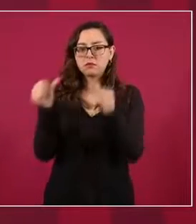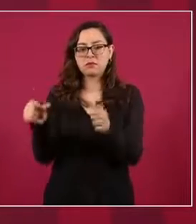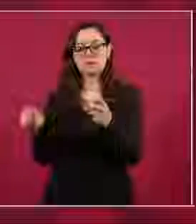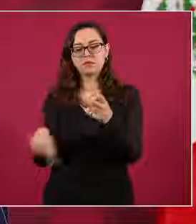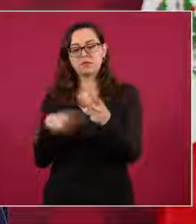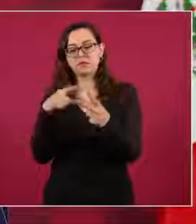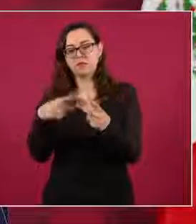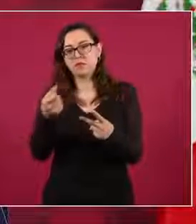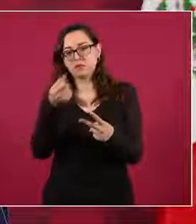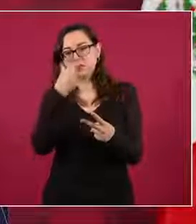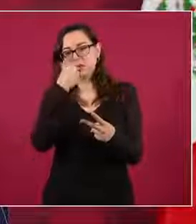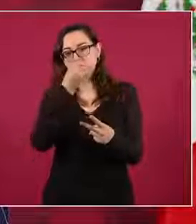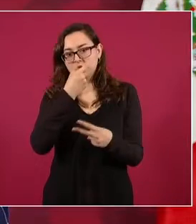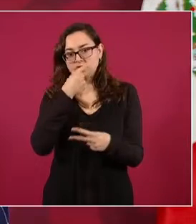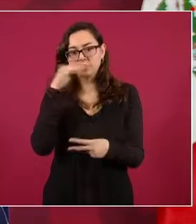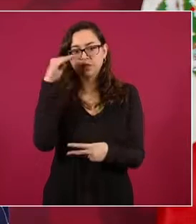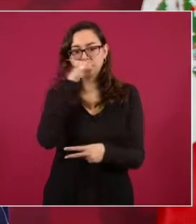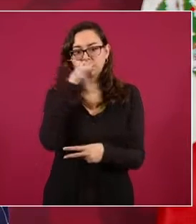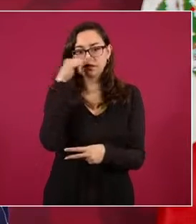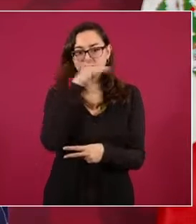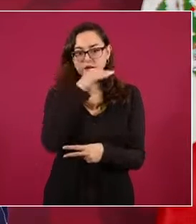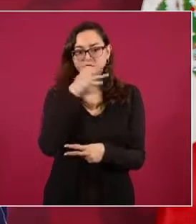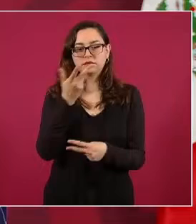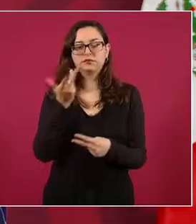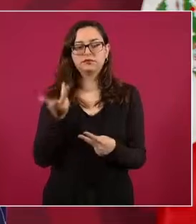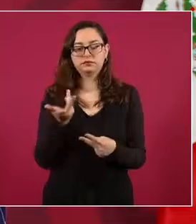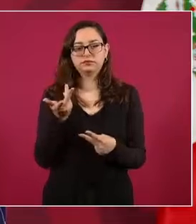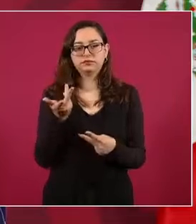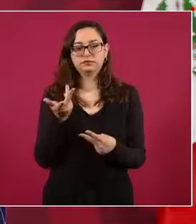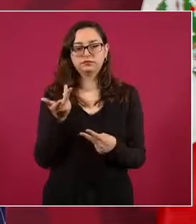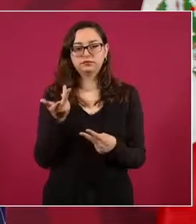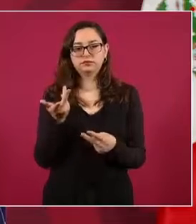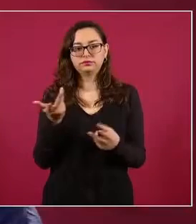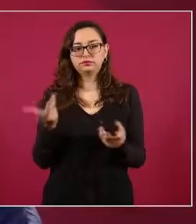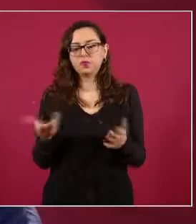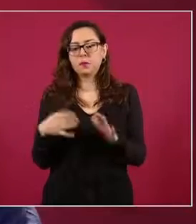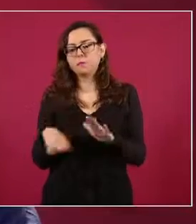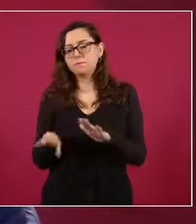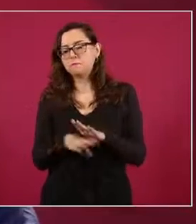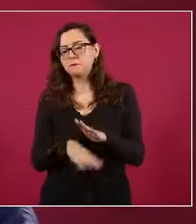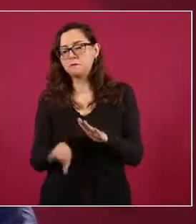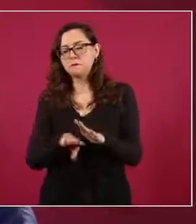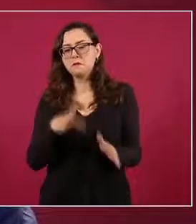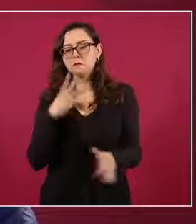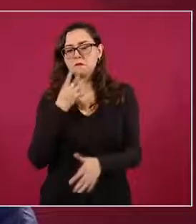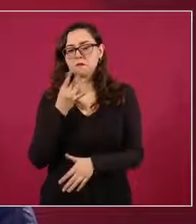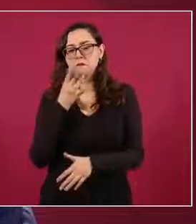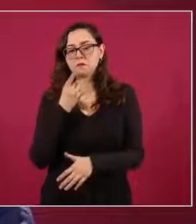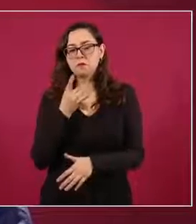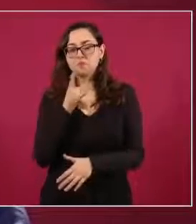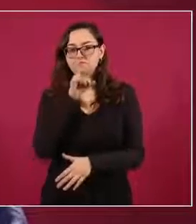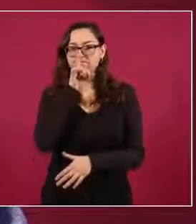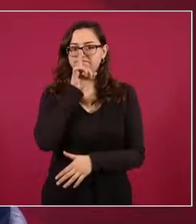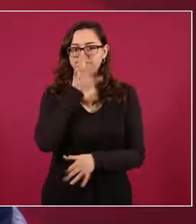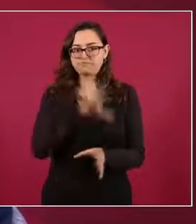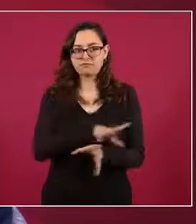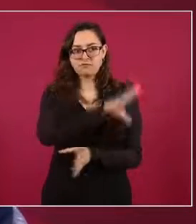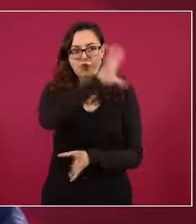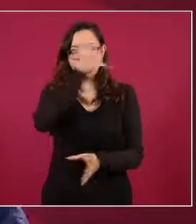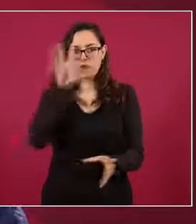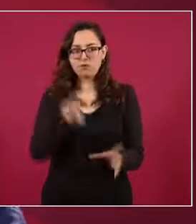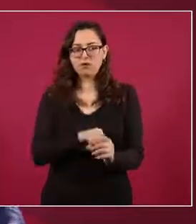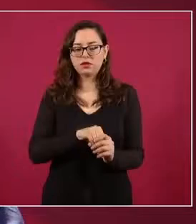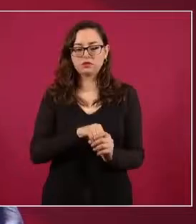medicamentos gratuitos, no solo cuadro básico de medicamentos, todos los